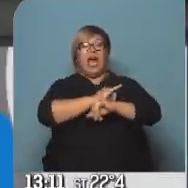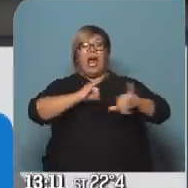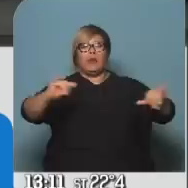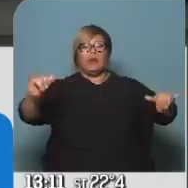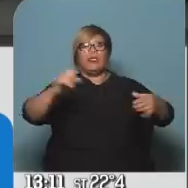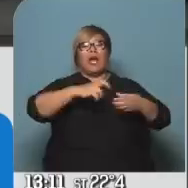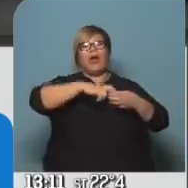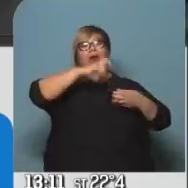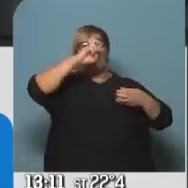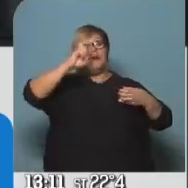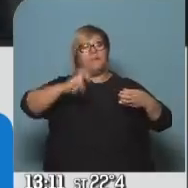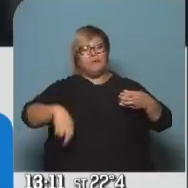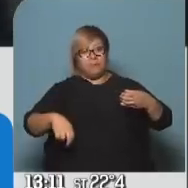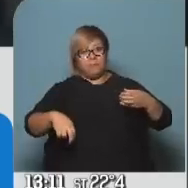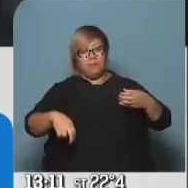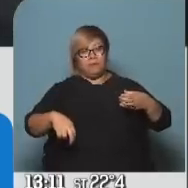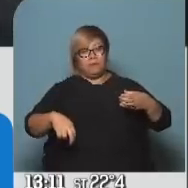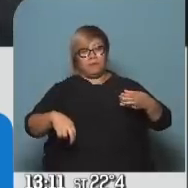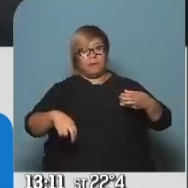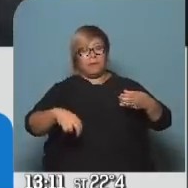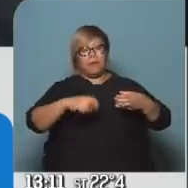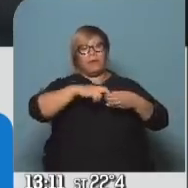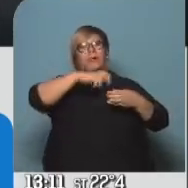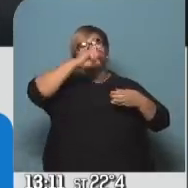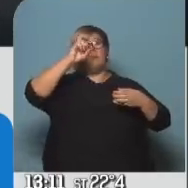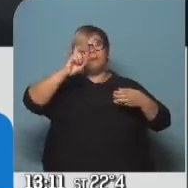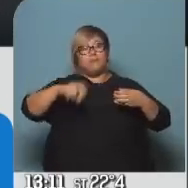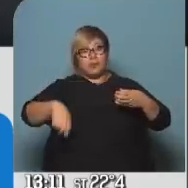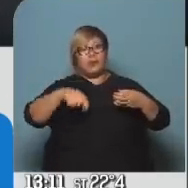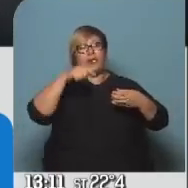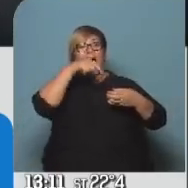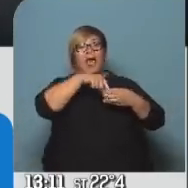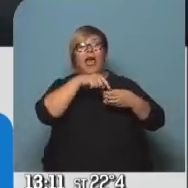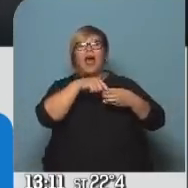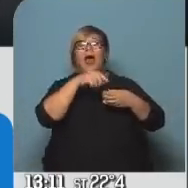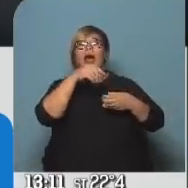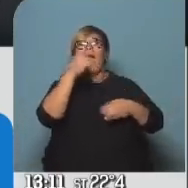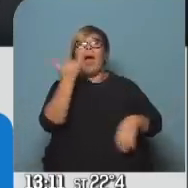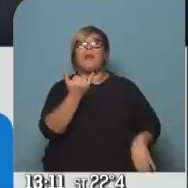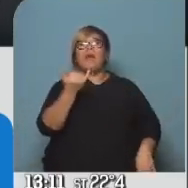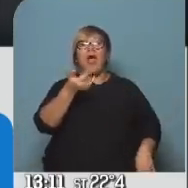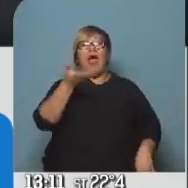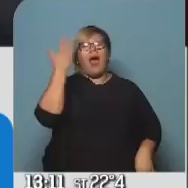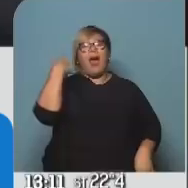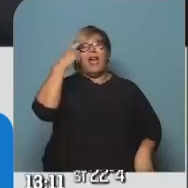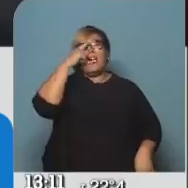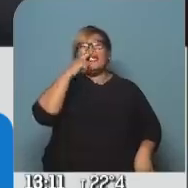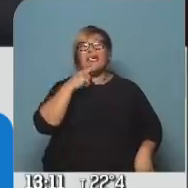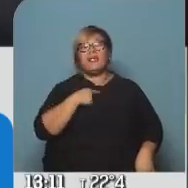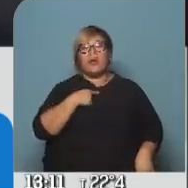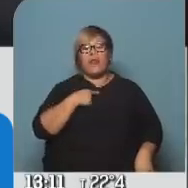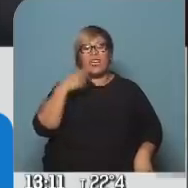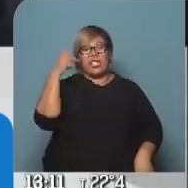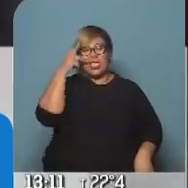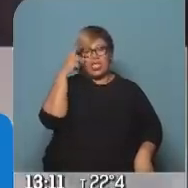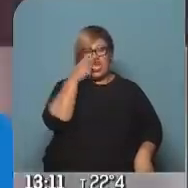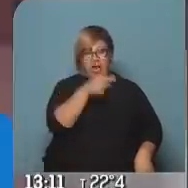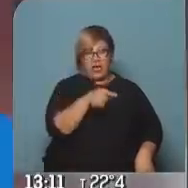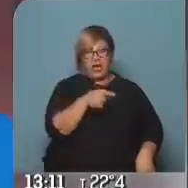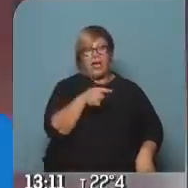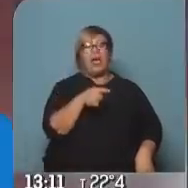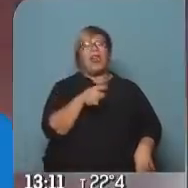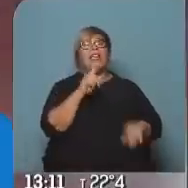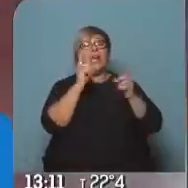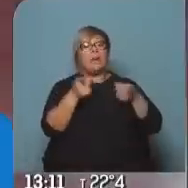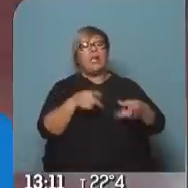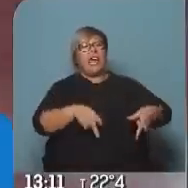un deseo del Parlamento de sacar la estatua de Néstor Kirchner de ahí, y también decide que el edificio que históricamente se iba a